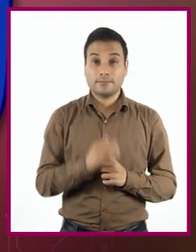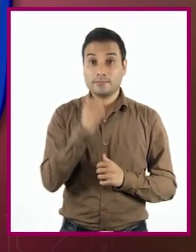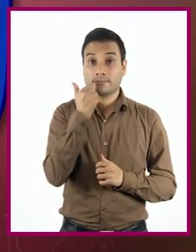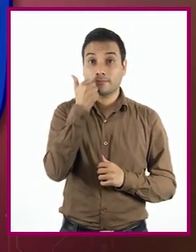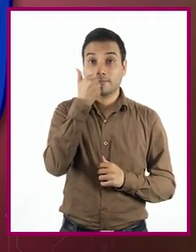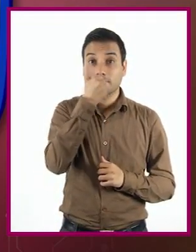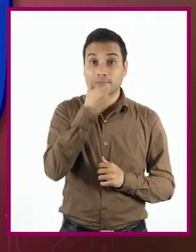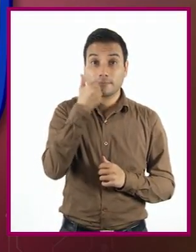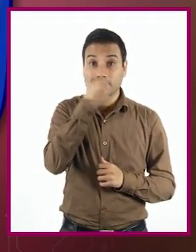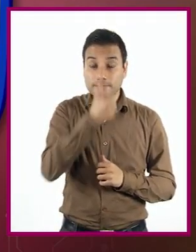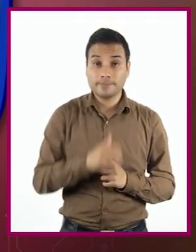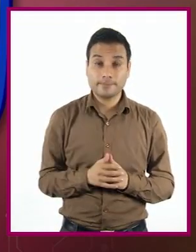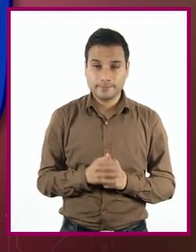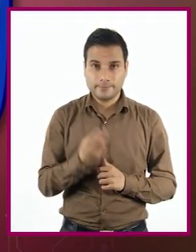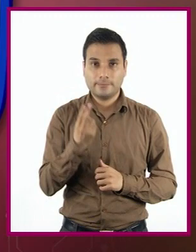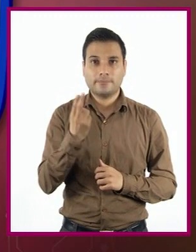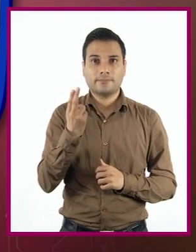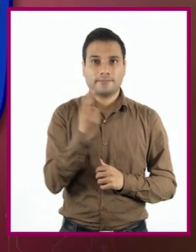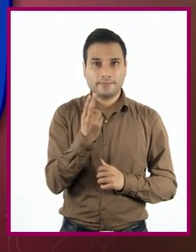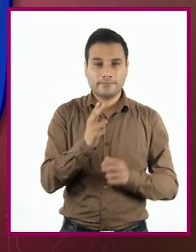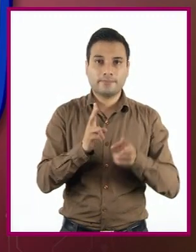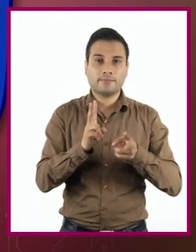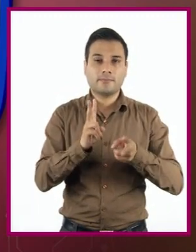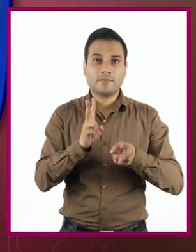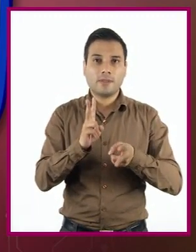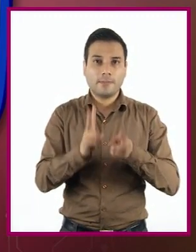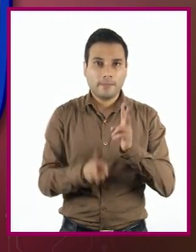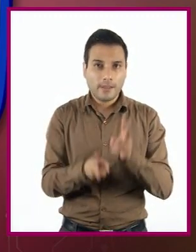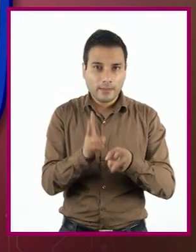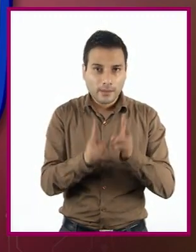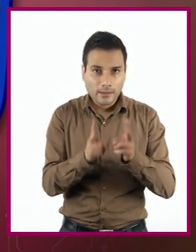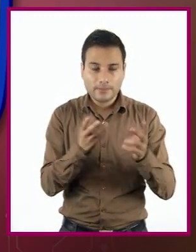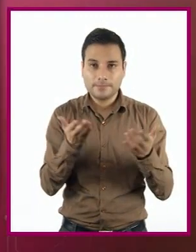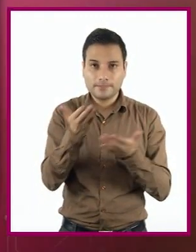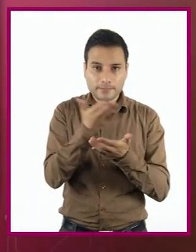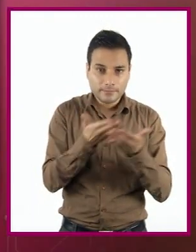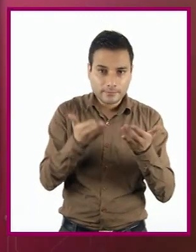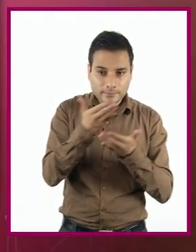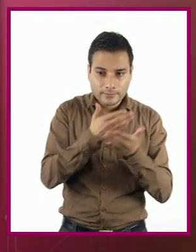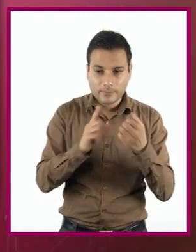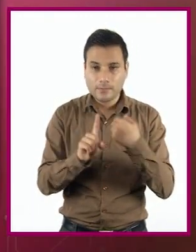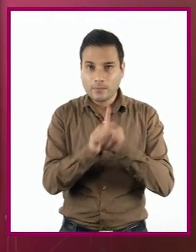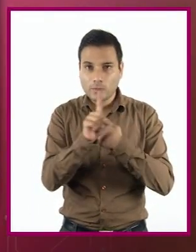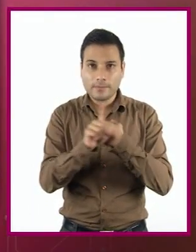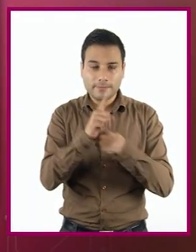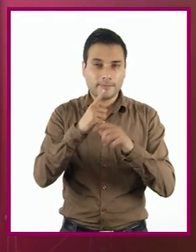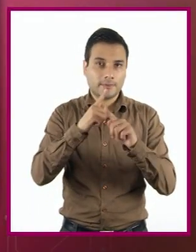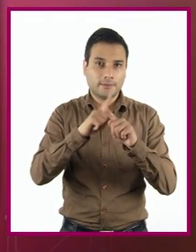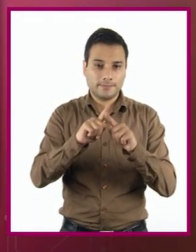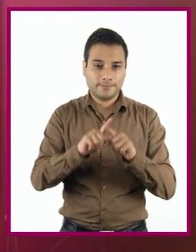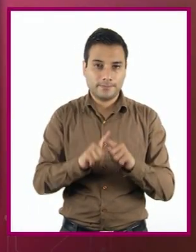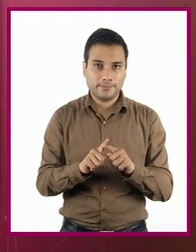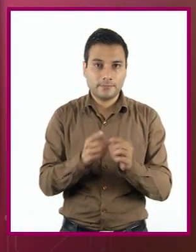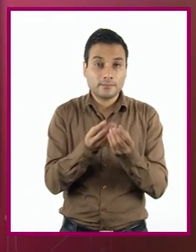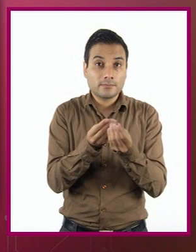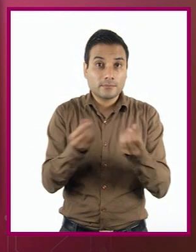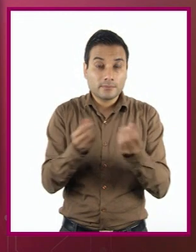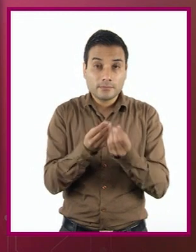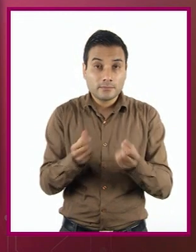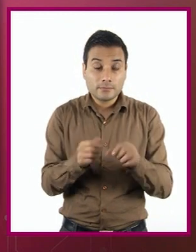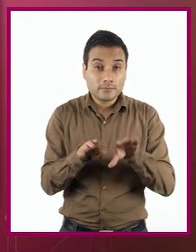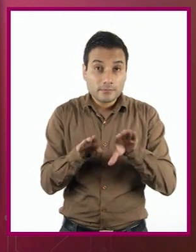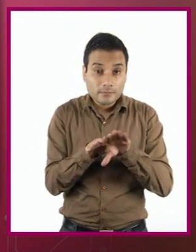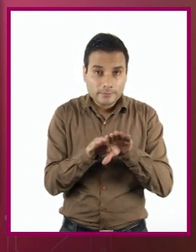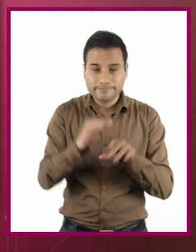alumnos puedan discutir o puedan platicar sobre diferentes problemas que pueden solucionarse de forma